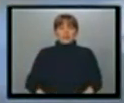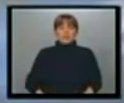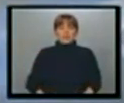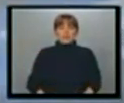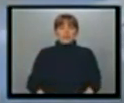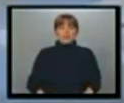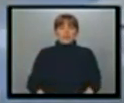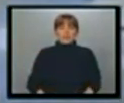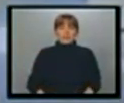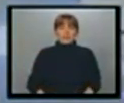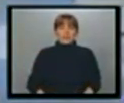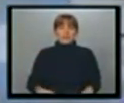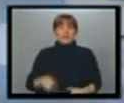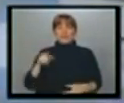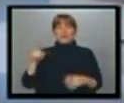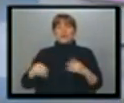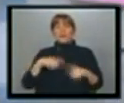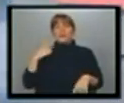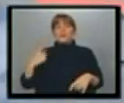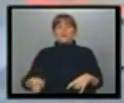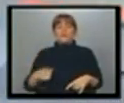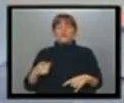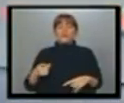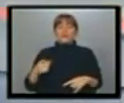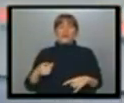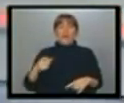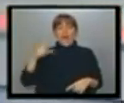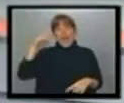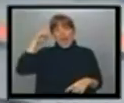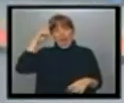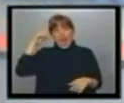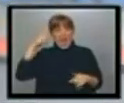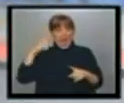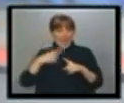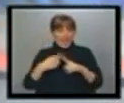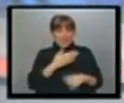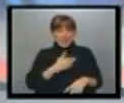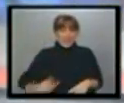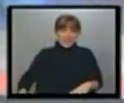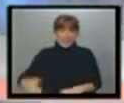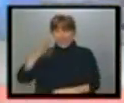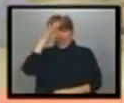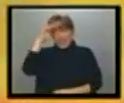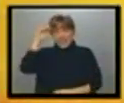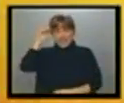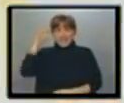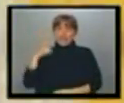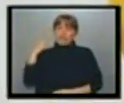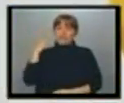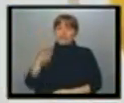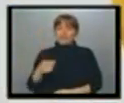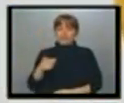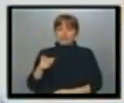Y en el ámbito judicial, otra imputación contra la expresidenta Cristina Fernández de Kirchner.